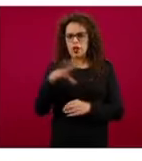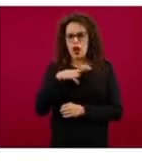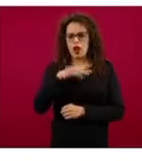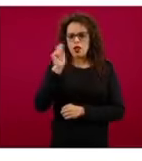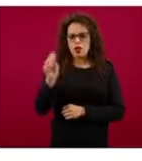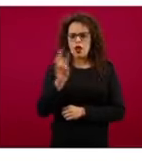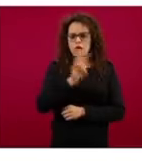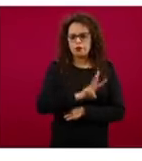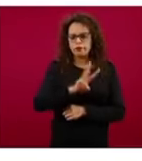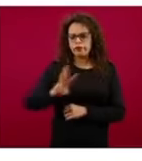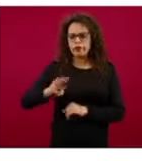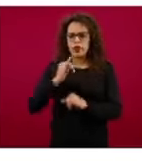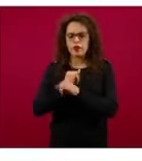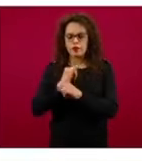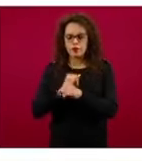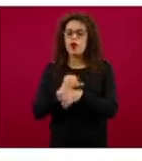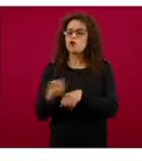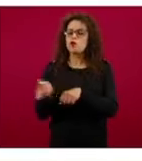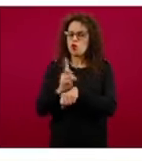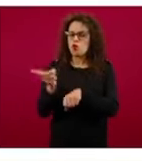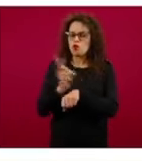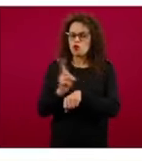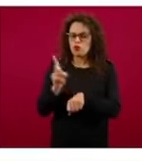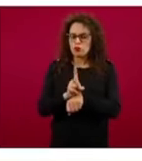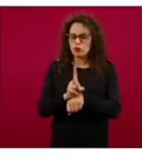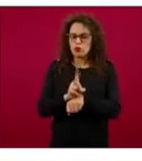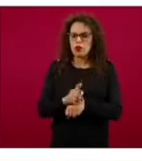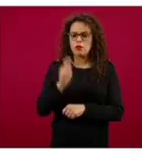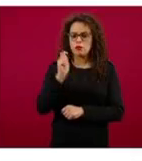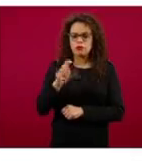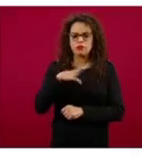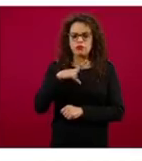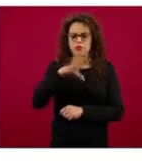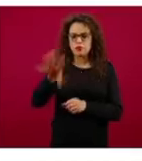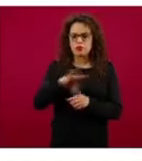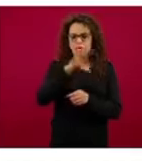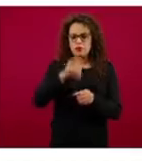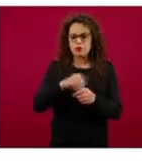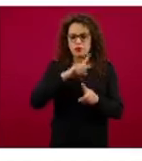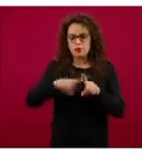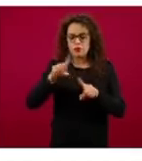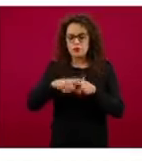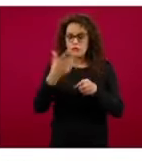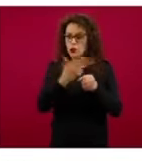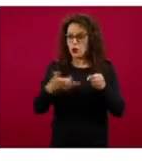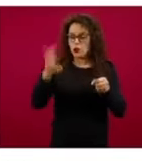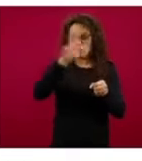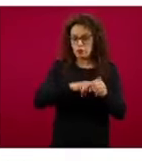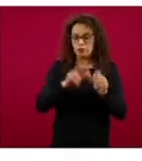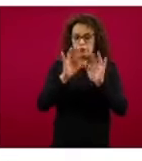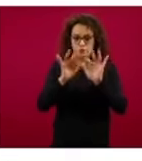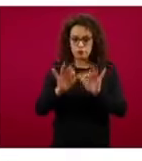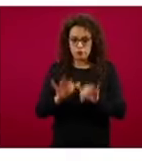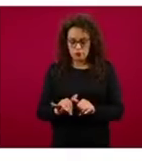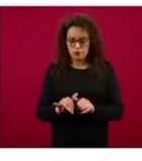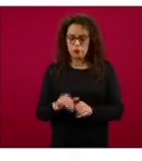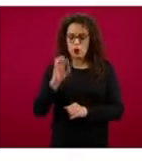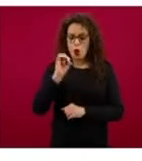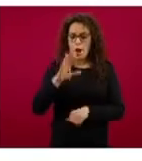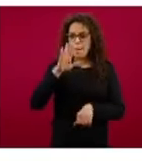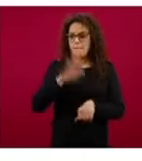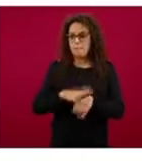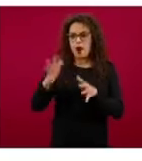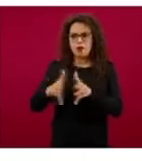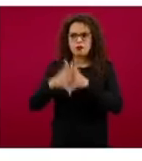una plataforma que todos los días tenemos una red con prácticamente todas las unidades hospitalarias o la de mayor tamaño, la